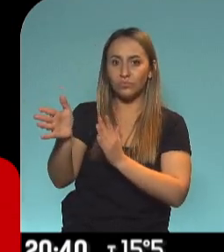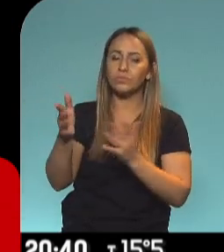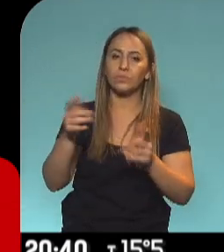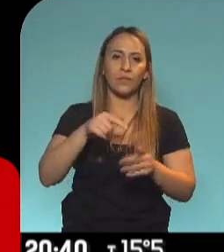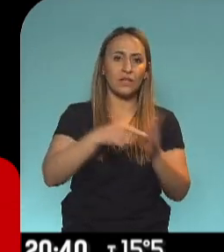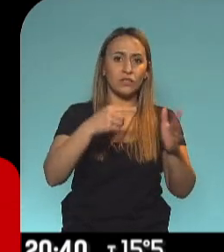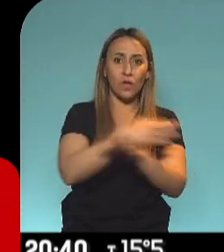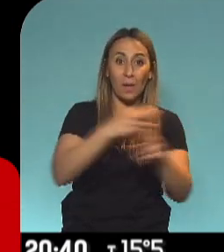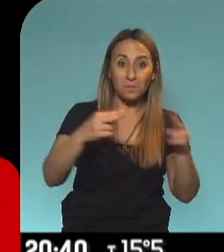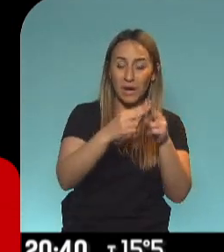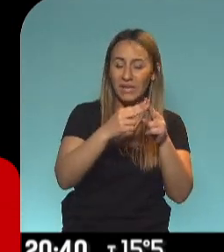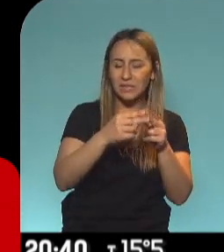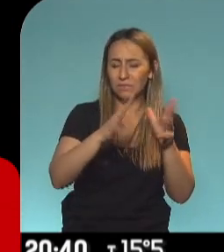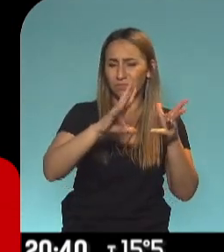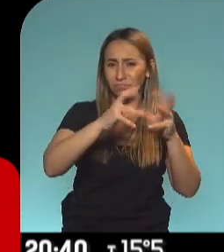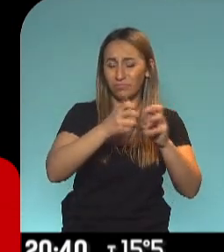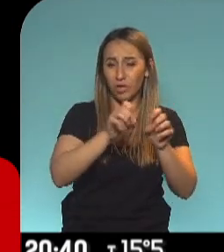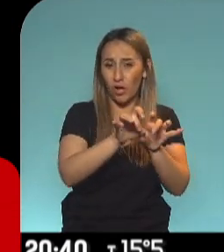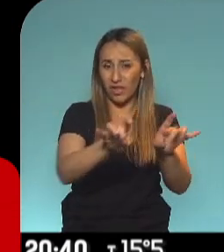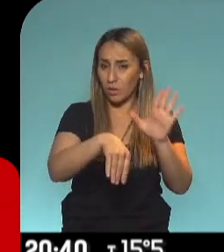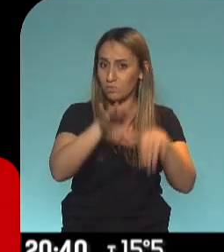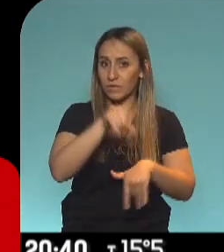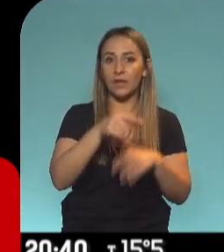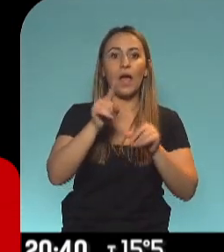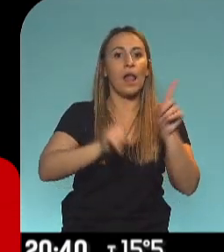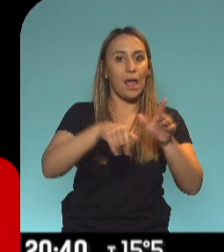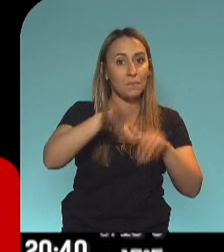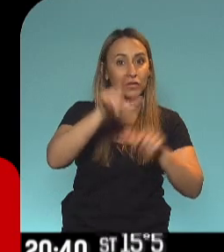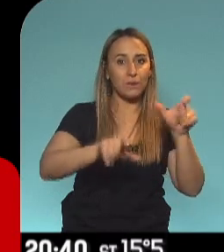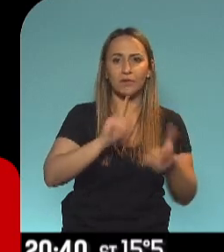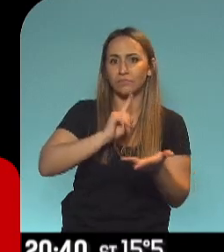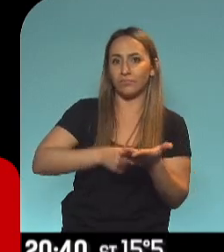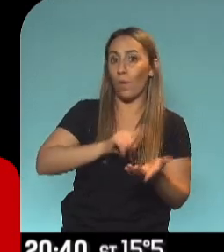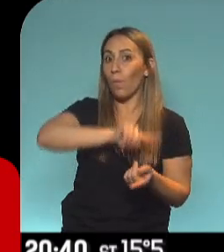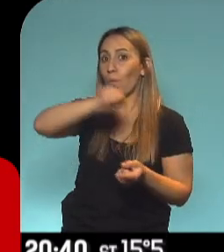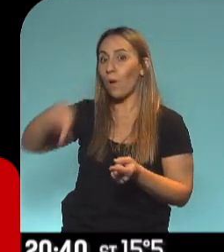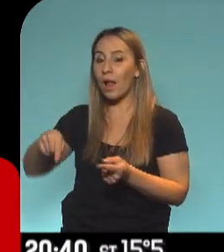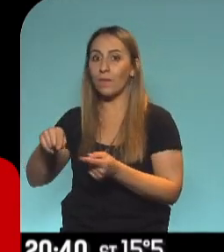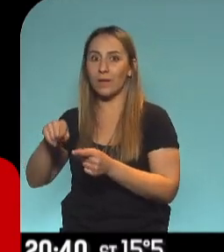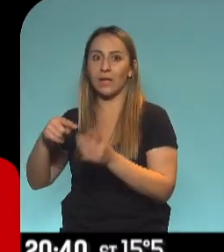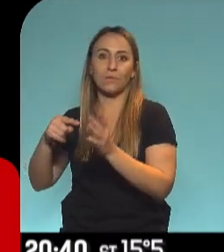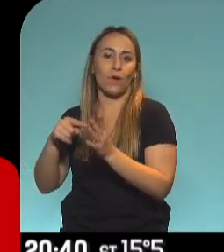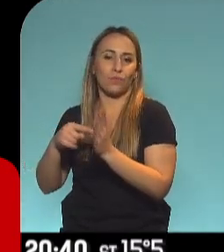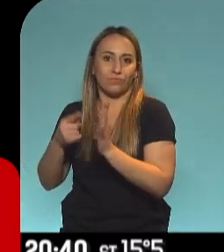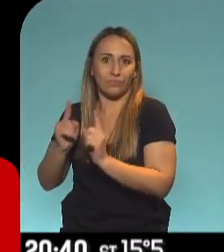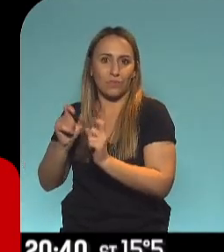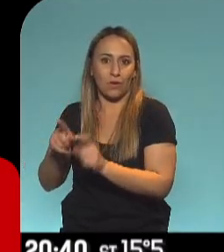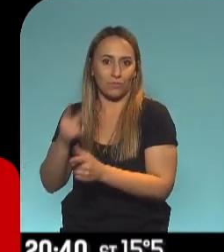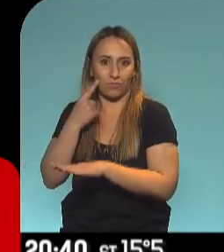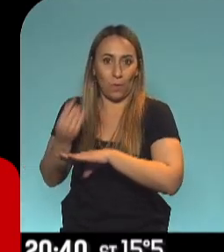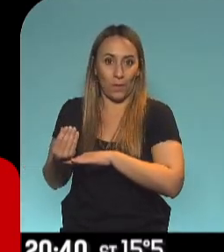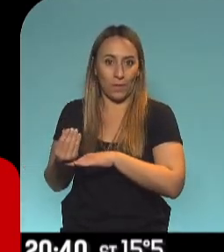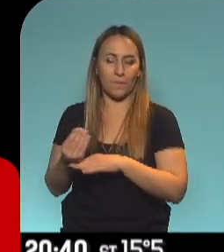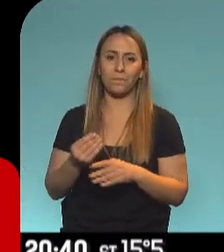confinamiento, muchos optaron por regresar a sus ciudades de origen. El tráfico colapsó y hubo hasta 700 kilómetros de